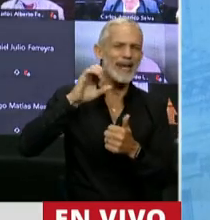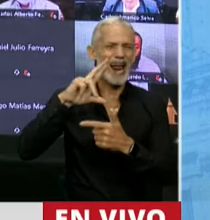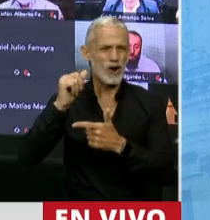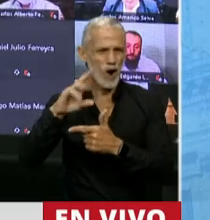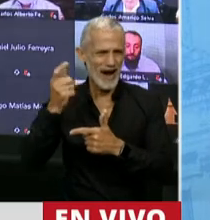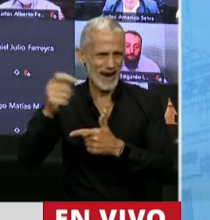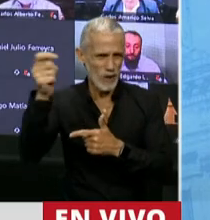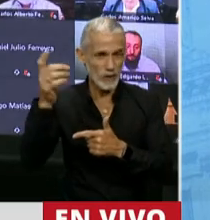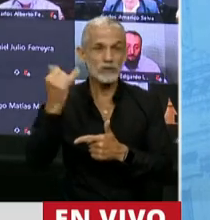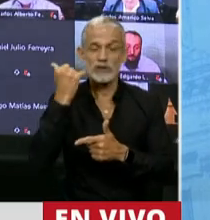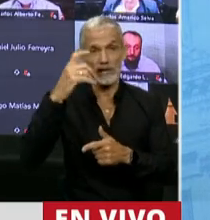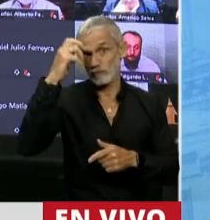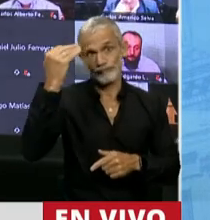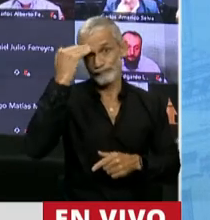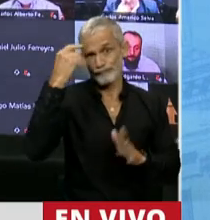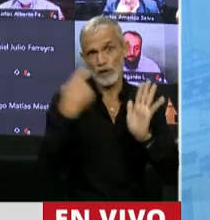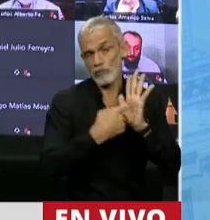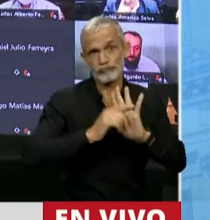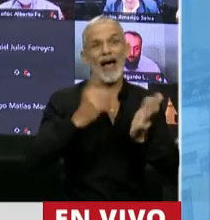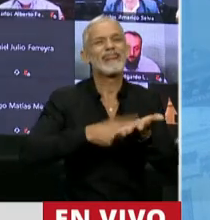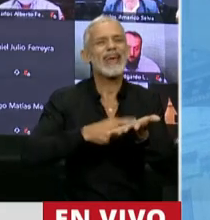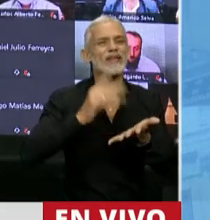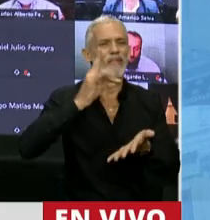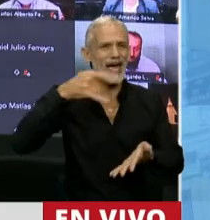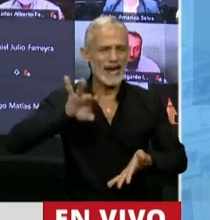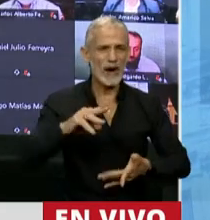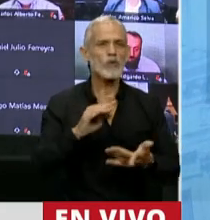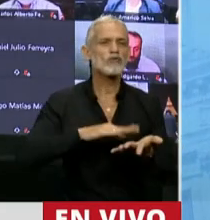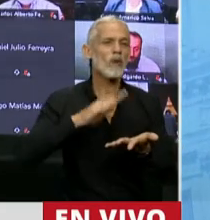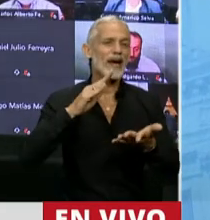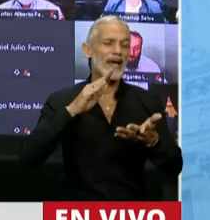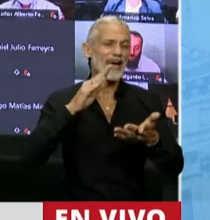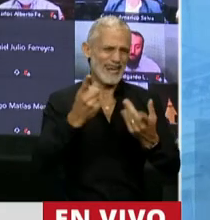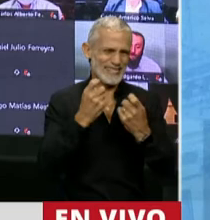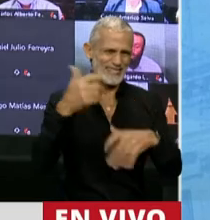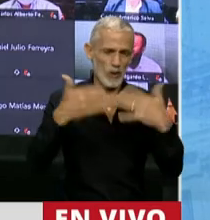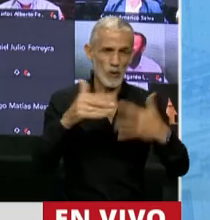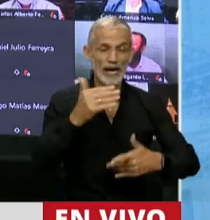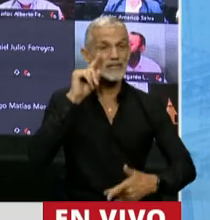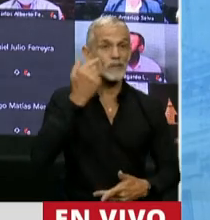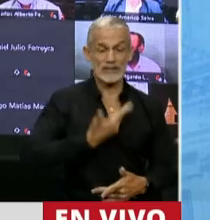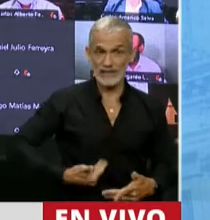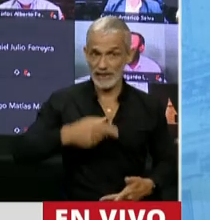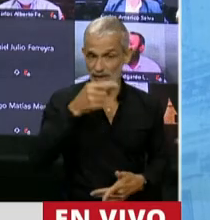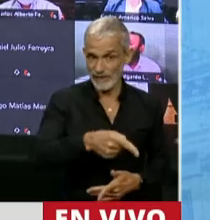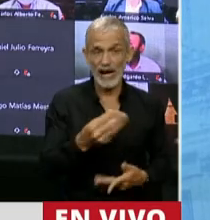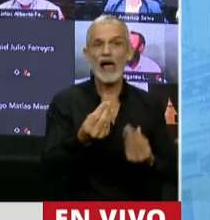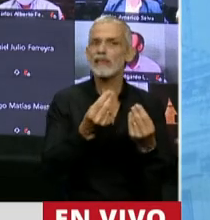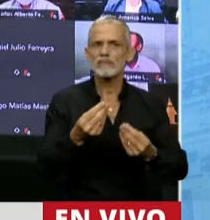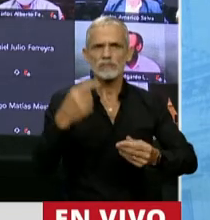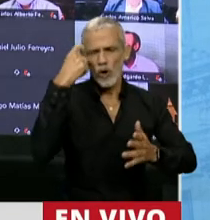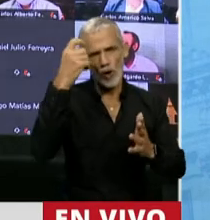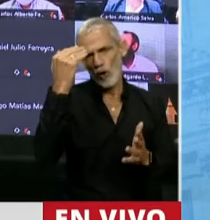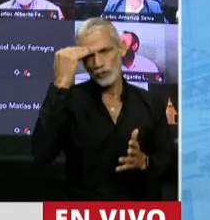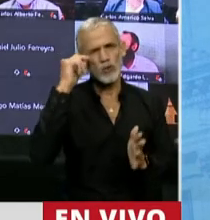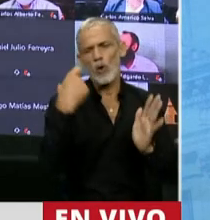la inconstitucionalidad de estos decretos de necesidad y urgencia dictados por el presidente de la Nación y también el